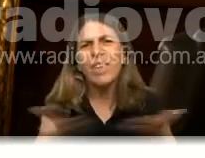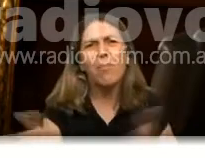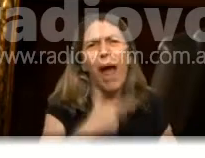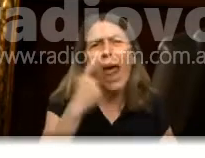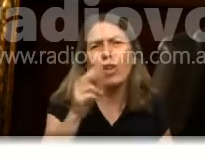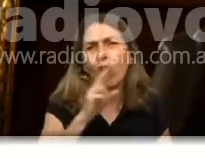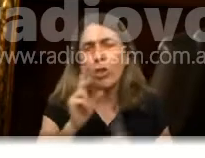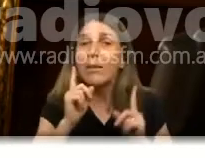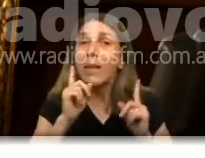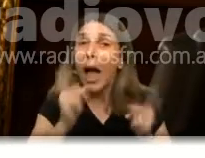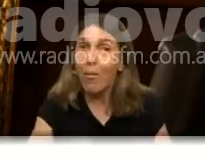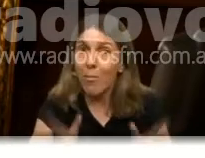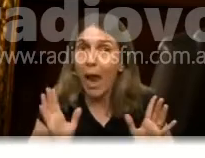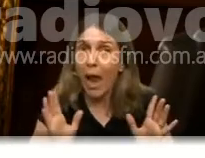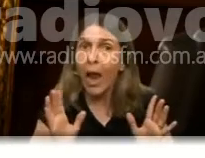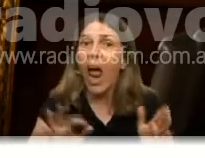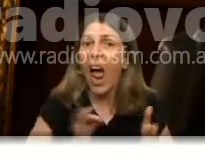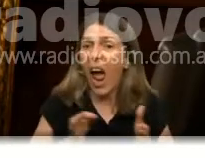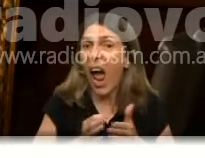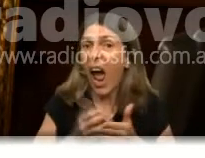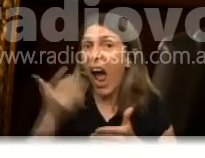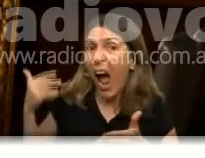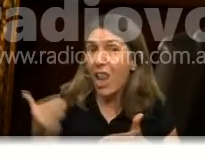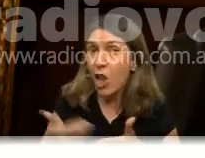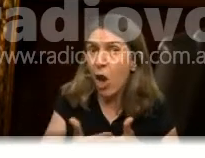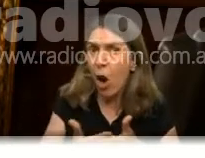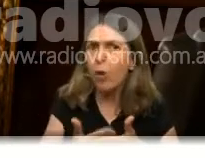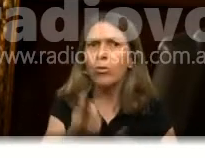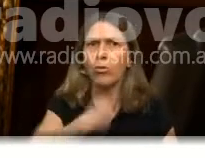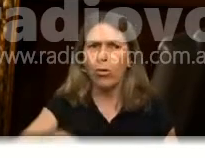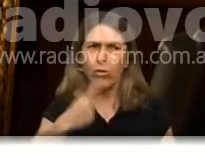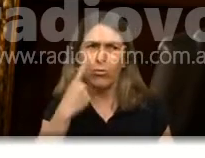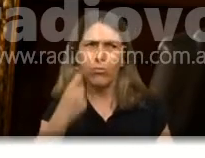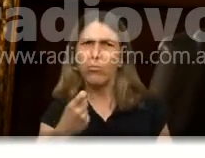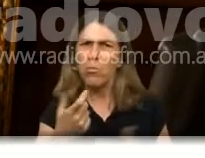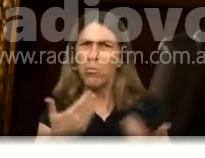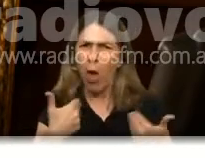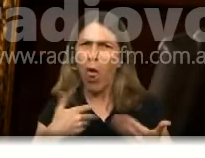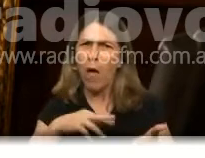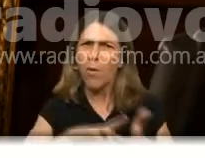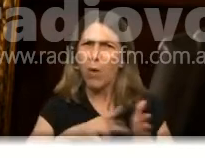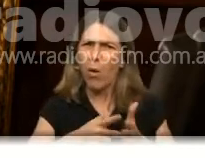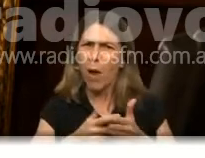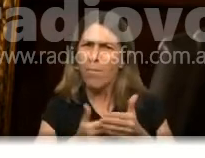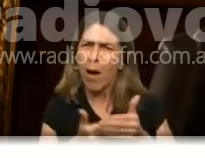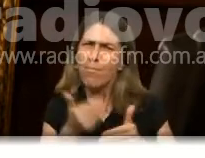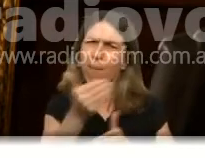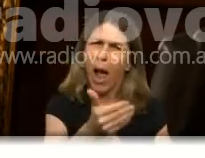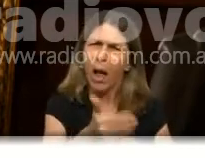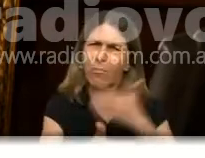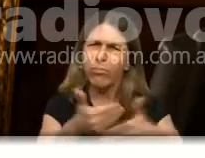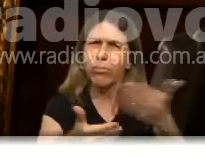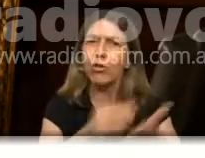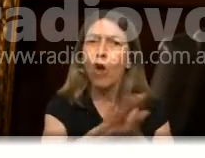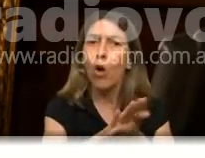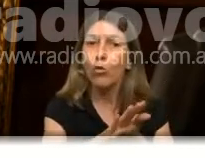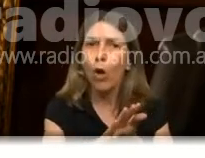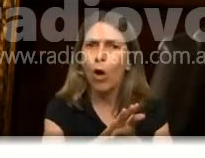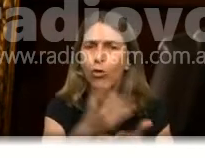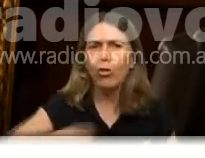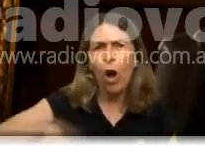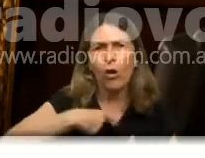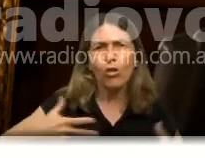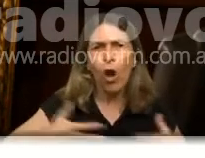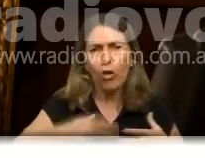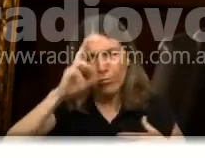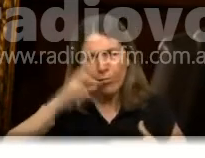también ha sido un año en el que demostramos que podemos superar nuestros problemas nos comprometimos por